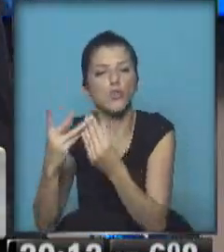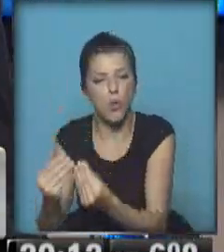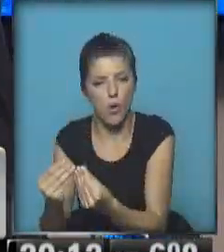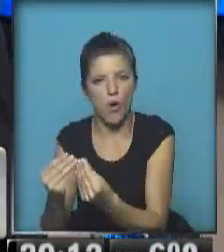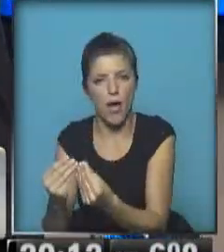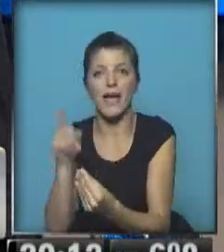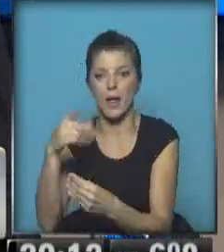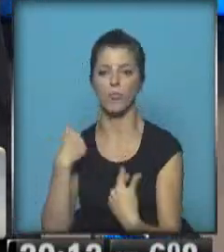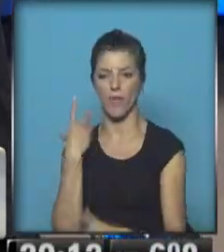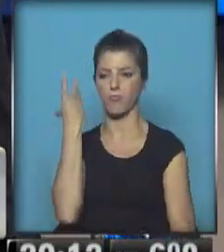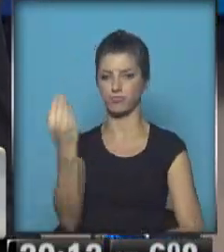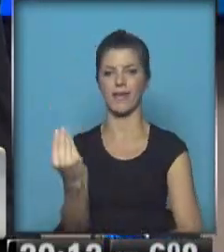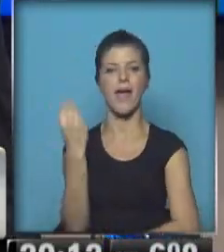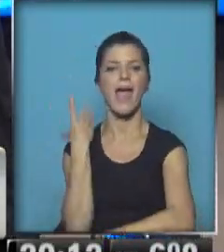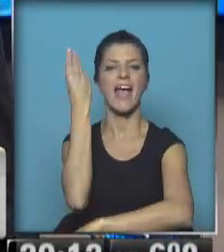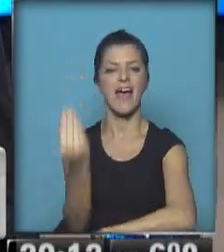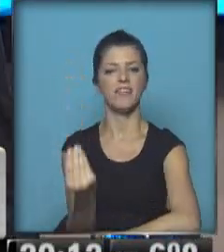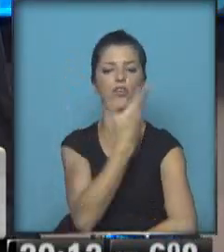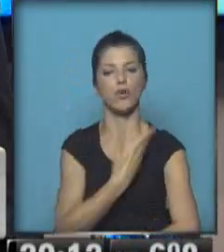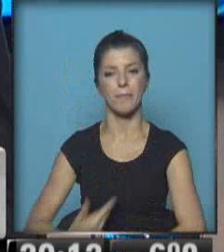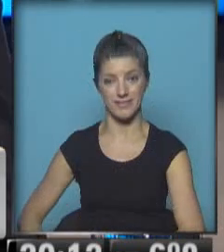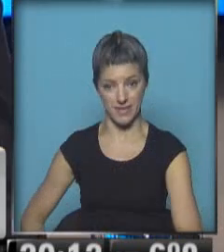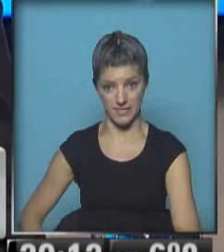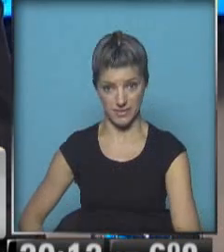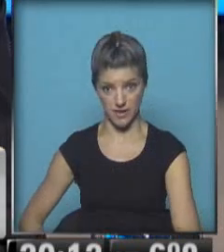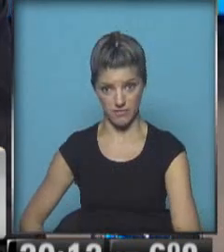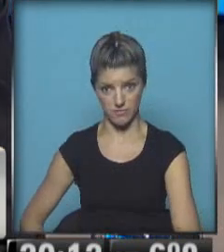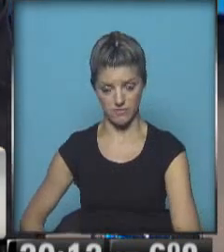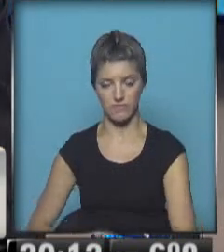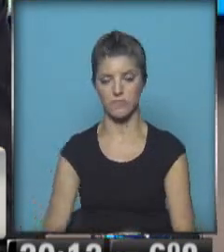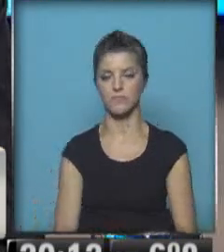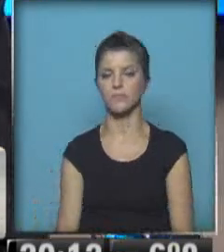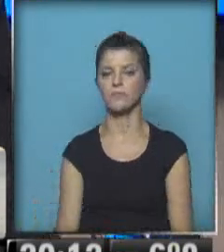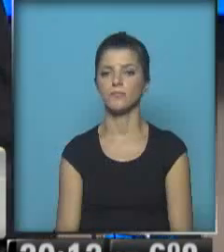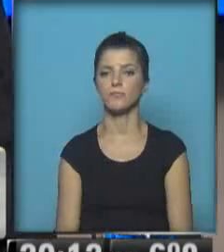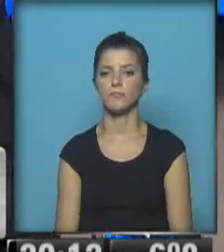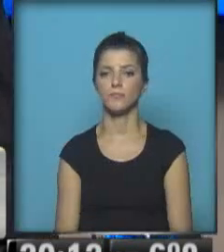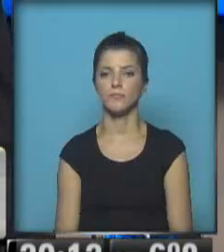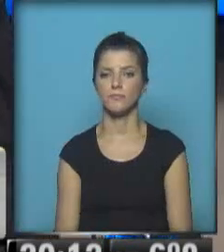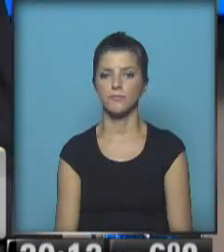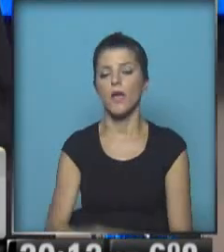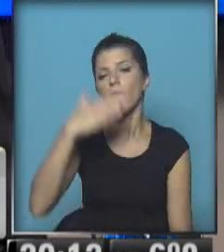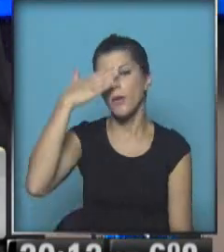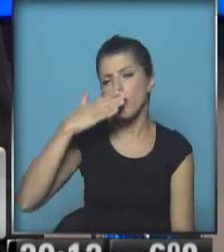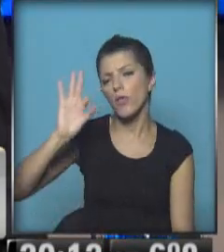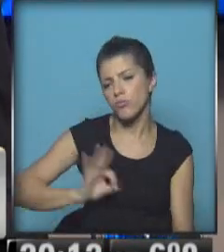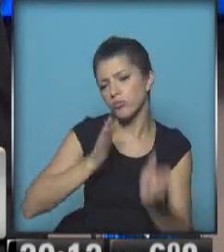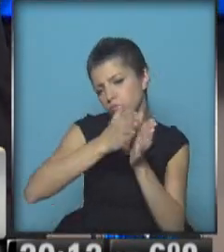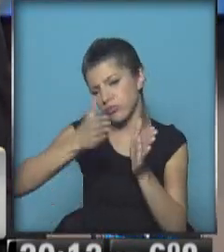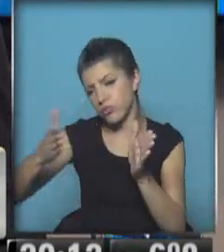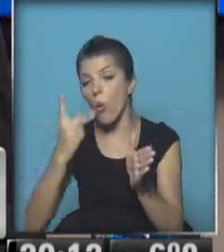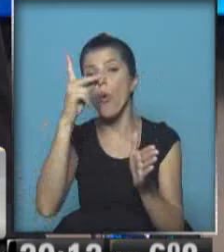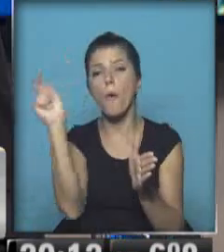su candidatura que es uno de los trabajos más difíciles en estas situaciones eh a lo largo de todo este proceso hace un mes